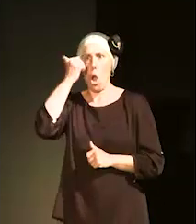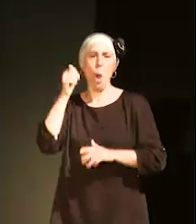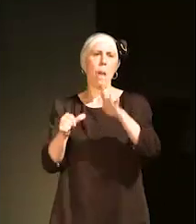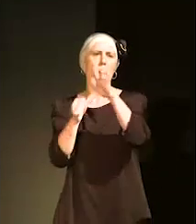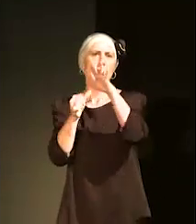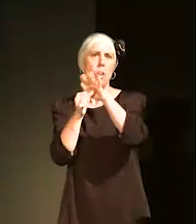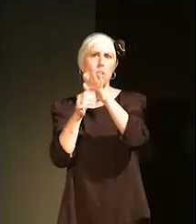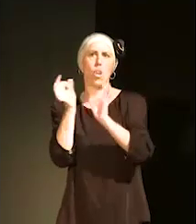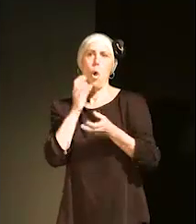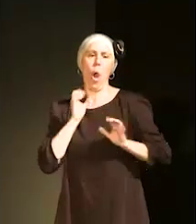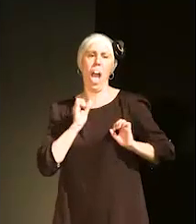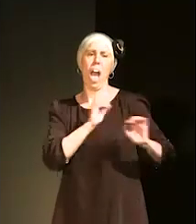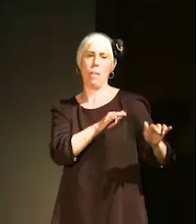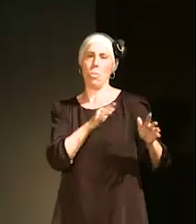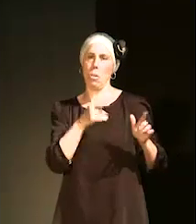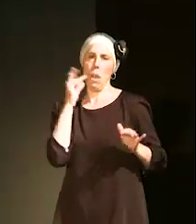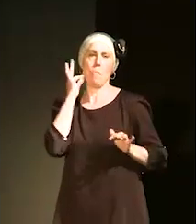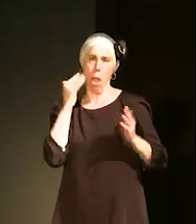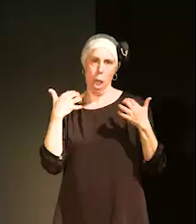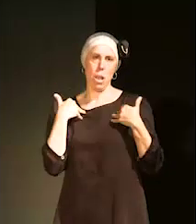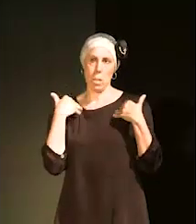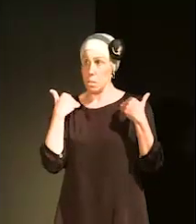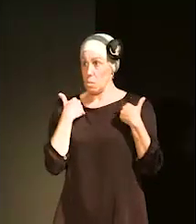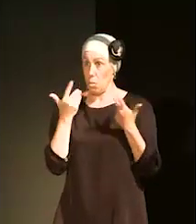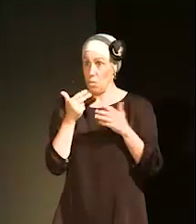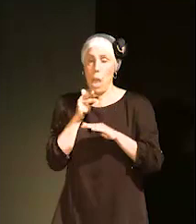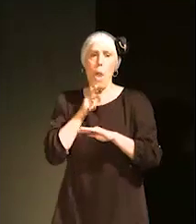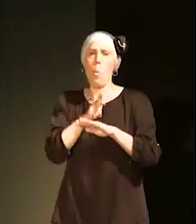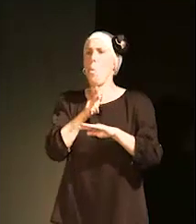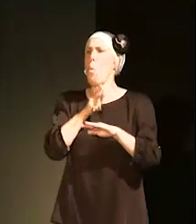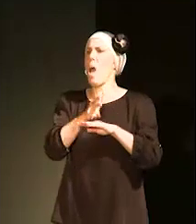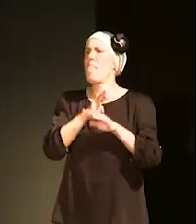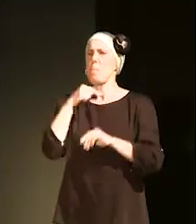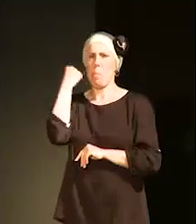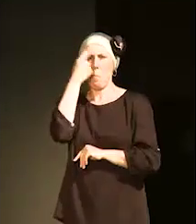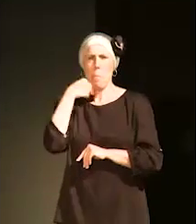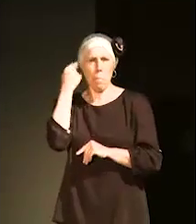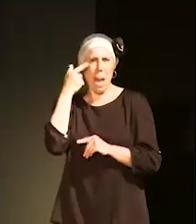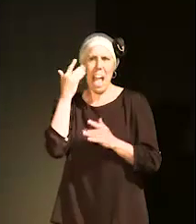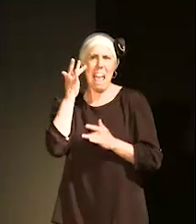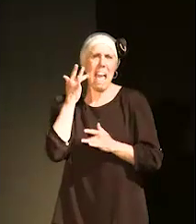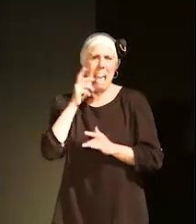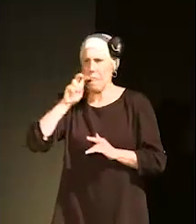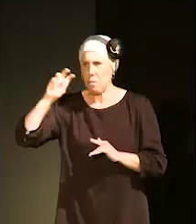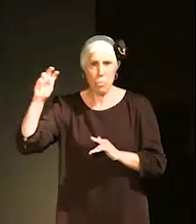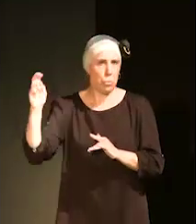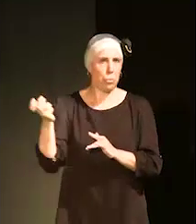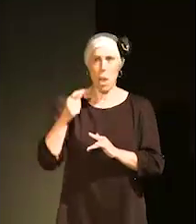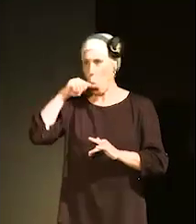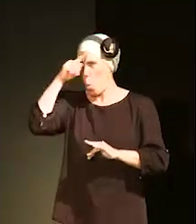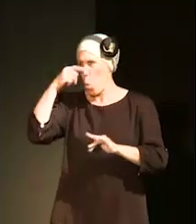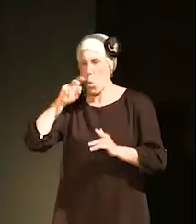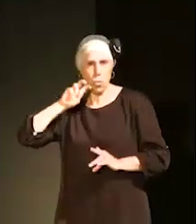el abandono guatemala es un país multiétnico es pluricultural y